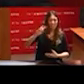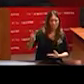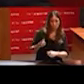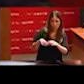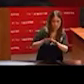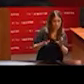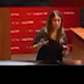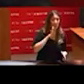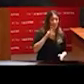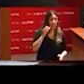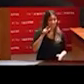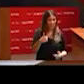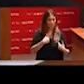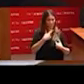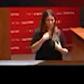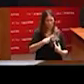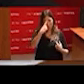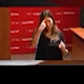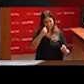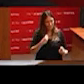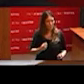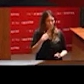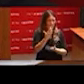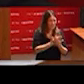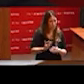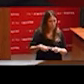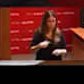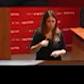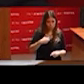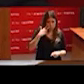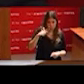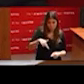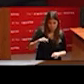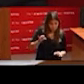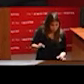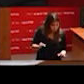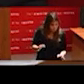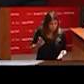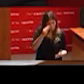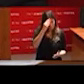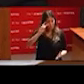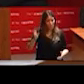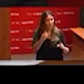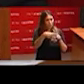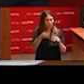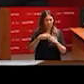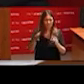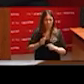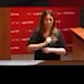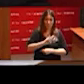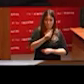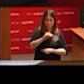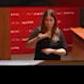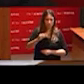Daniel antes me ha presentado como biólogo de de estudios y lo soy y creo que la diversidad mejora siempre